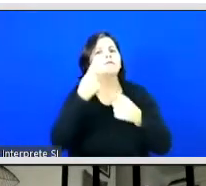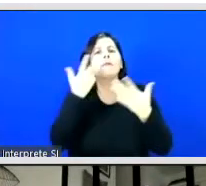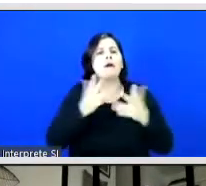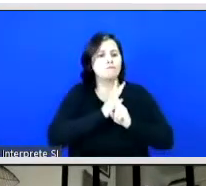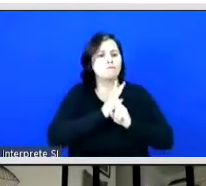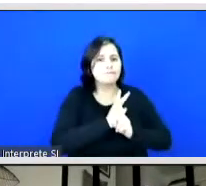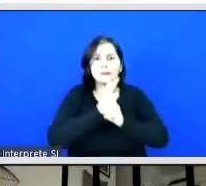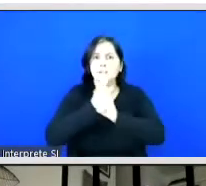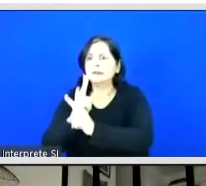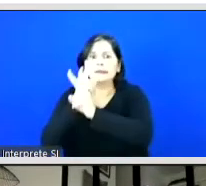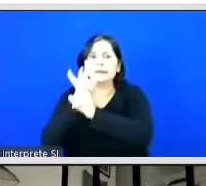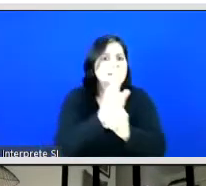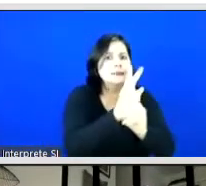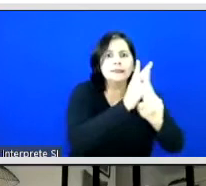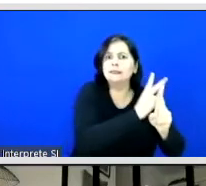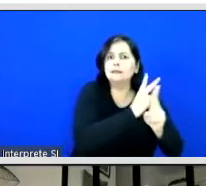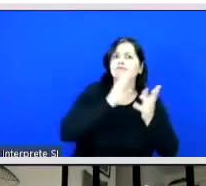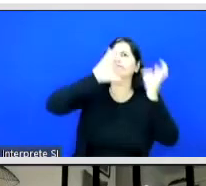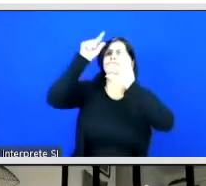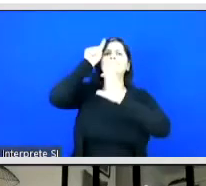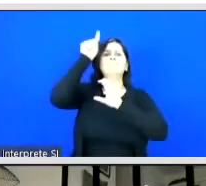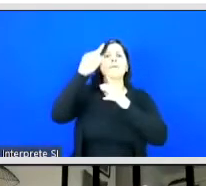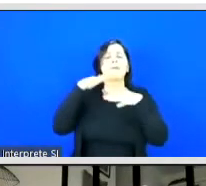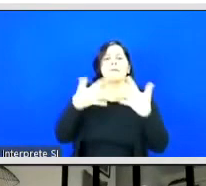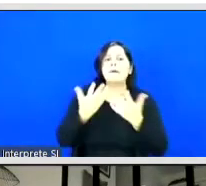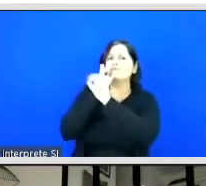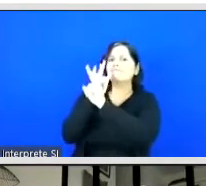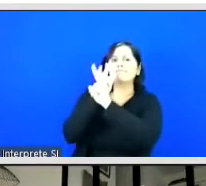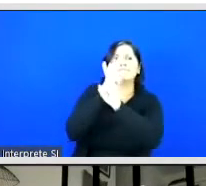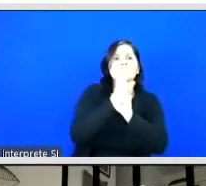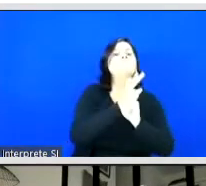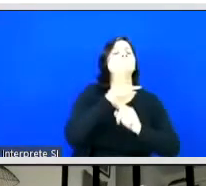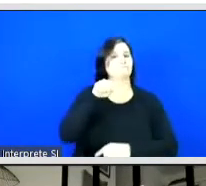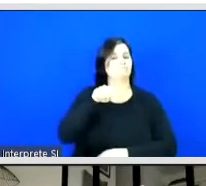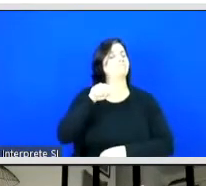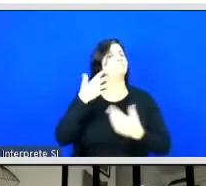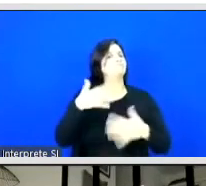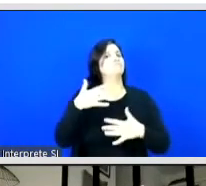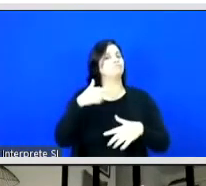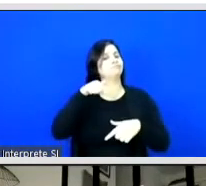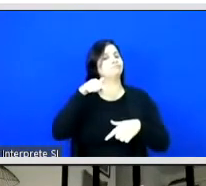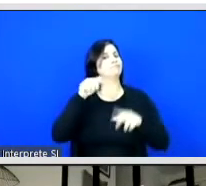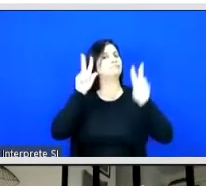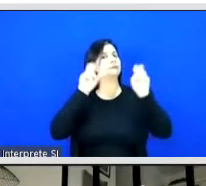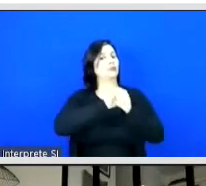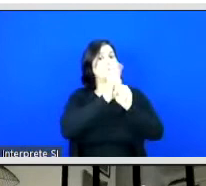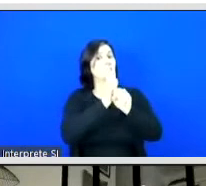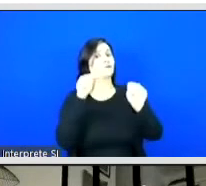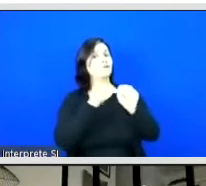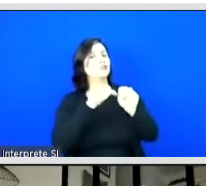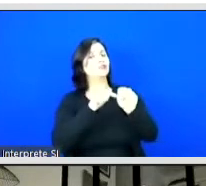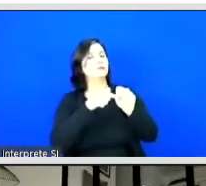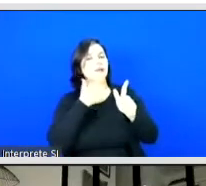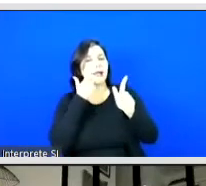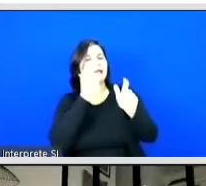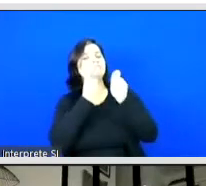podido lograr a partir de una gran amenaza como lo es esta pandemia. Tenemos que aprender cómo fuimos